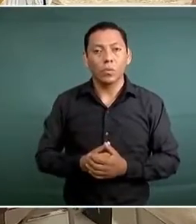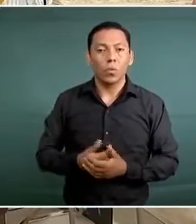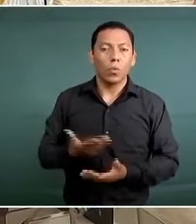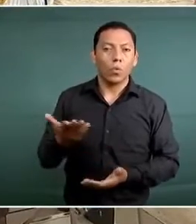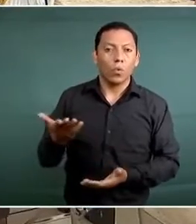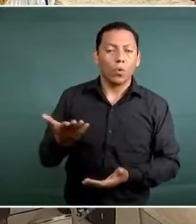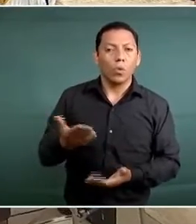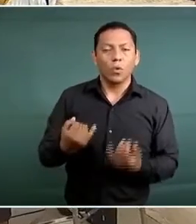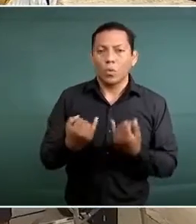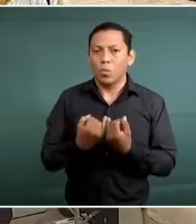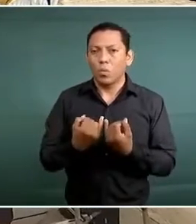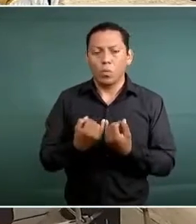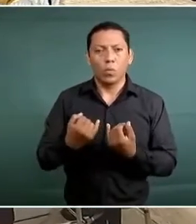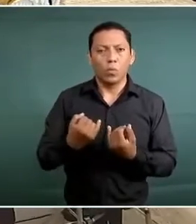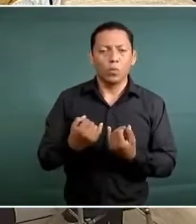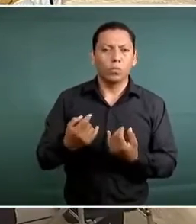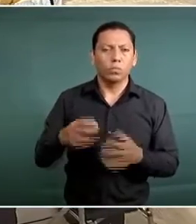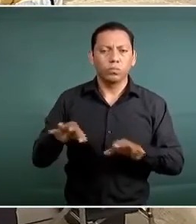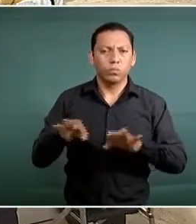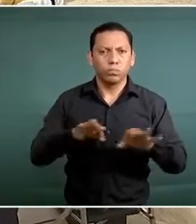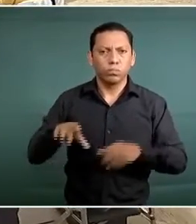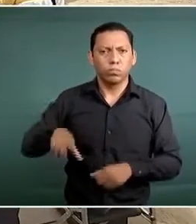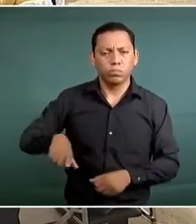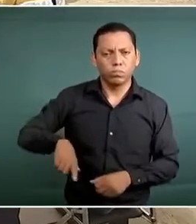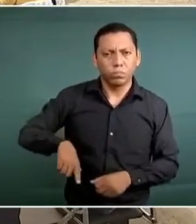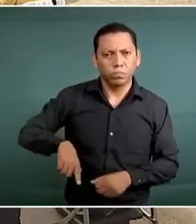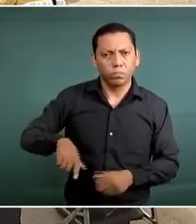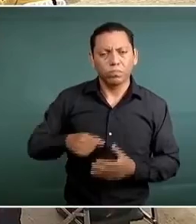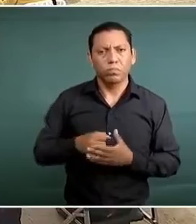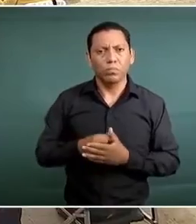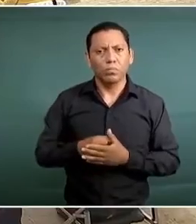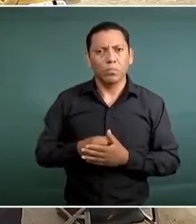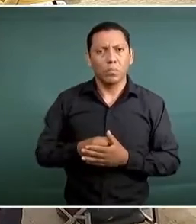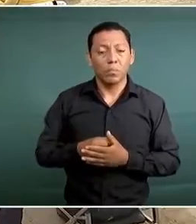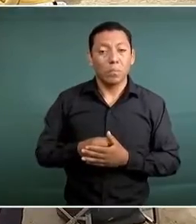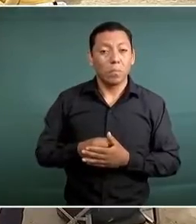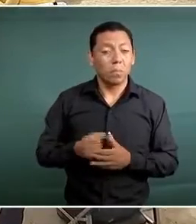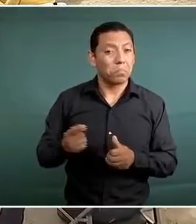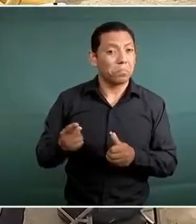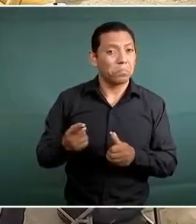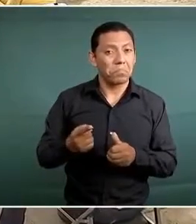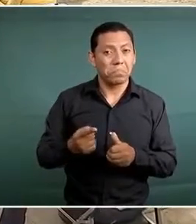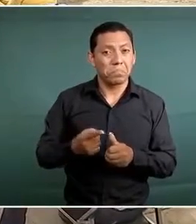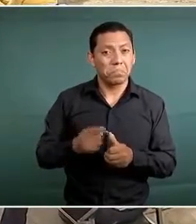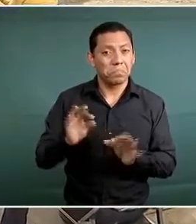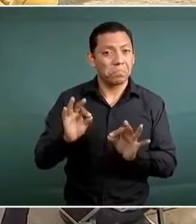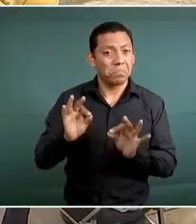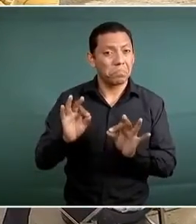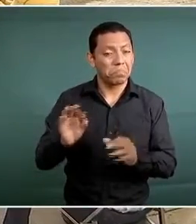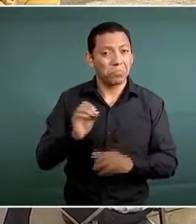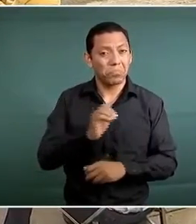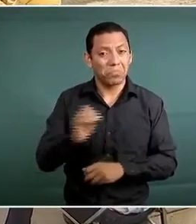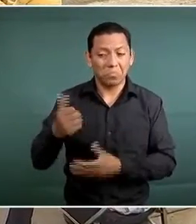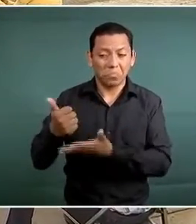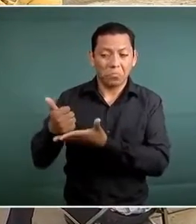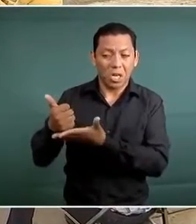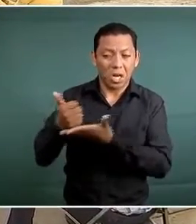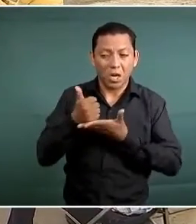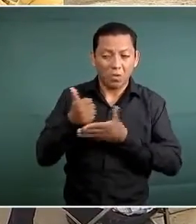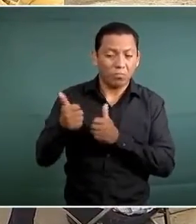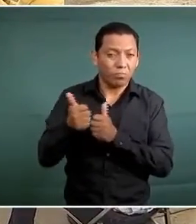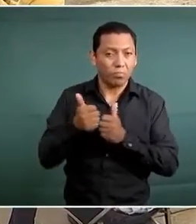un servidor público de primer orden, que me ayuda mucho,